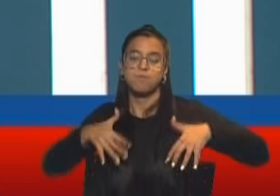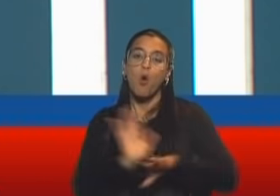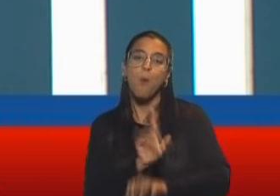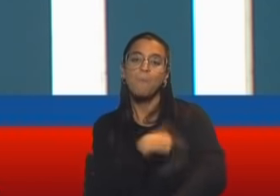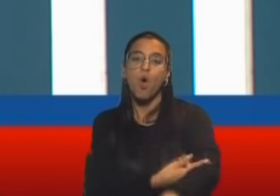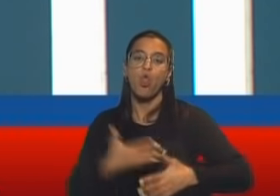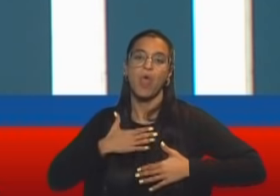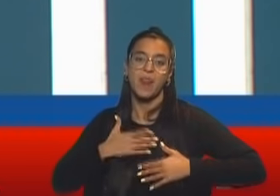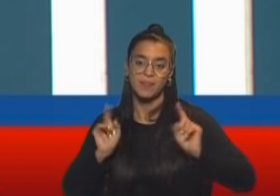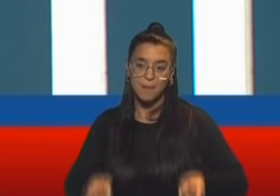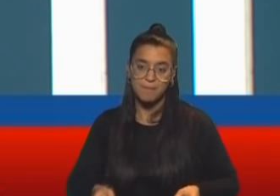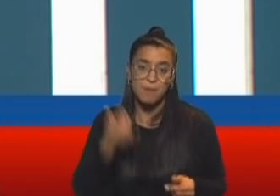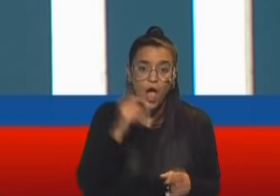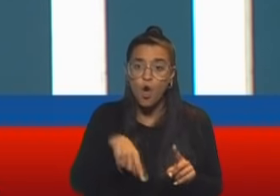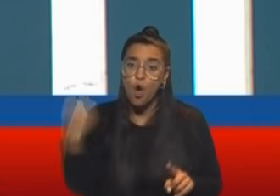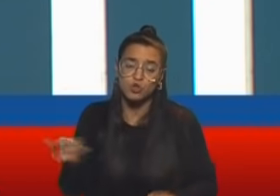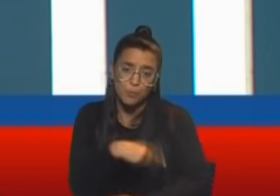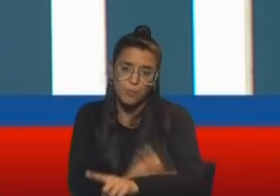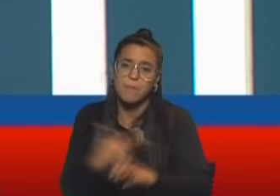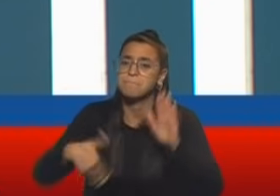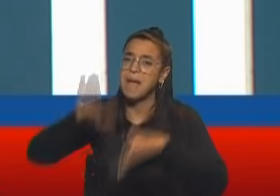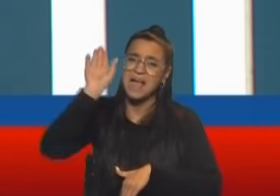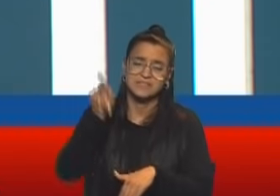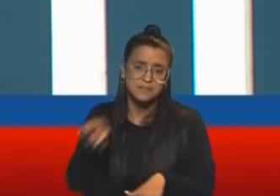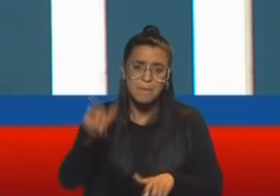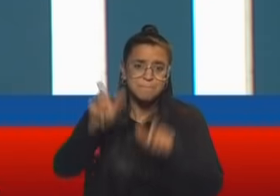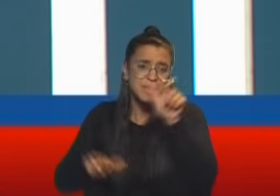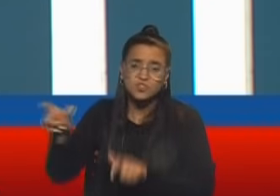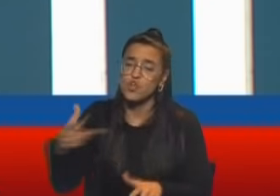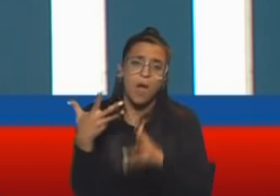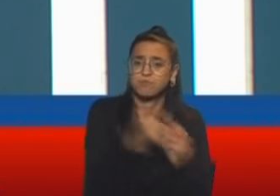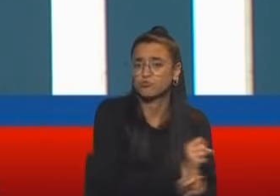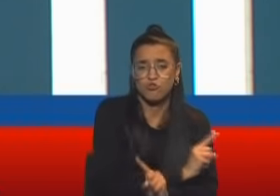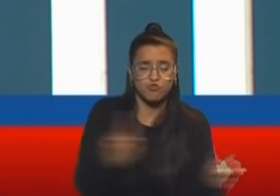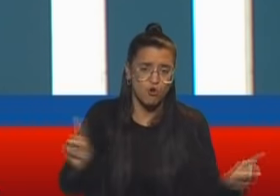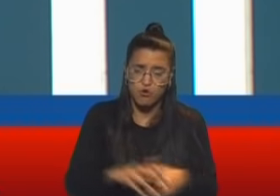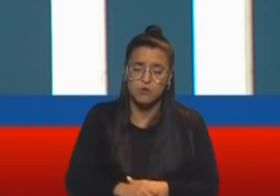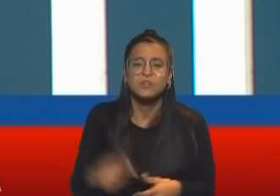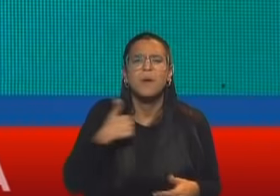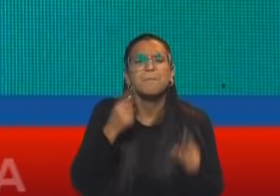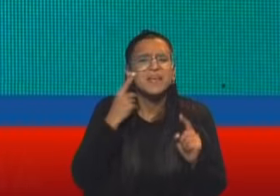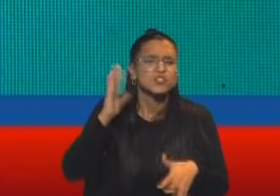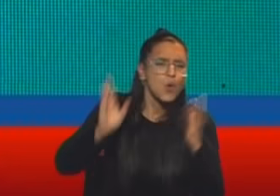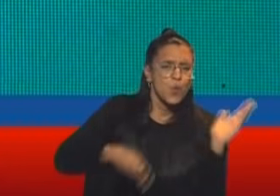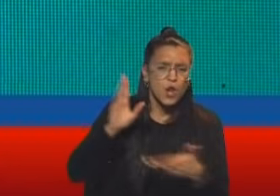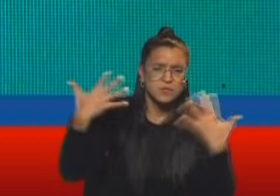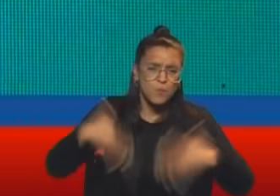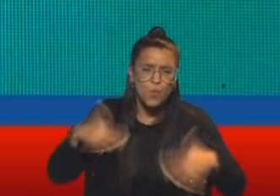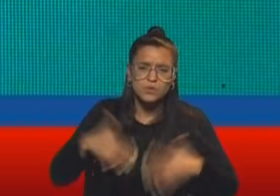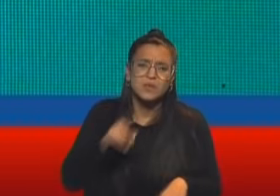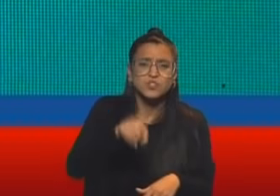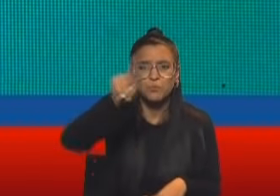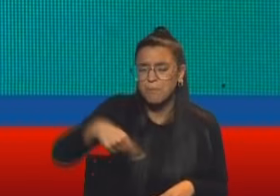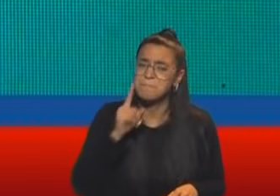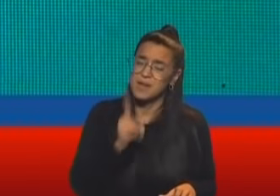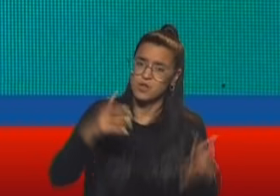poder. Pero también hay otro poder, y yo creo que es mayoritario, de gente que no la apoya. Pero la escalada, me parece que a mí la escalada de violencia que está generando en las calles es